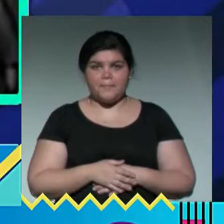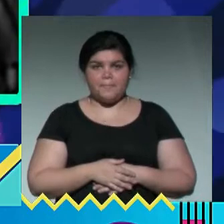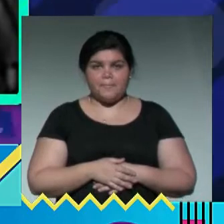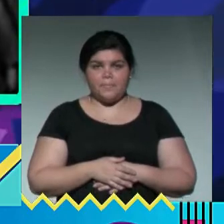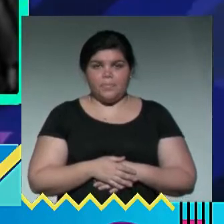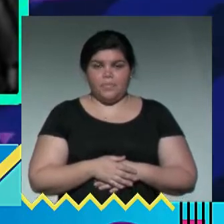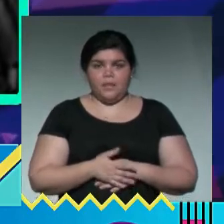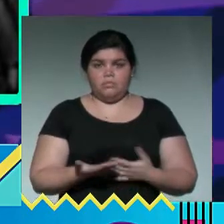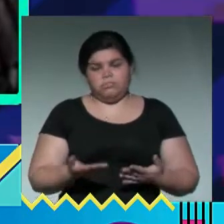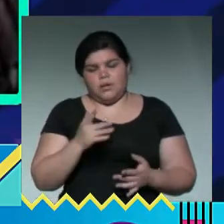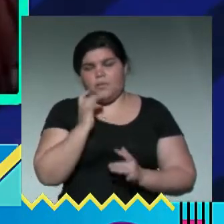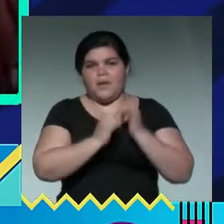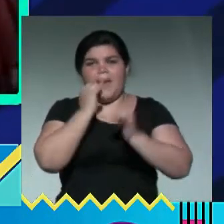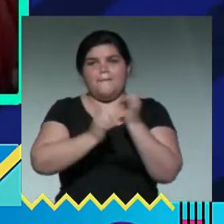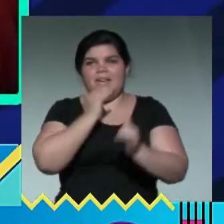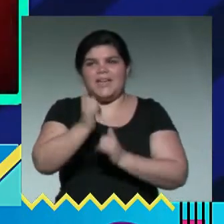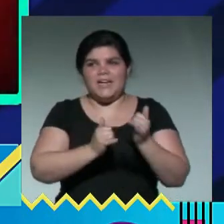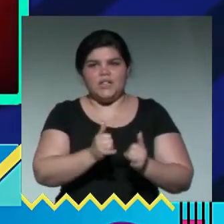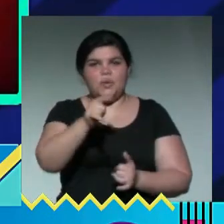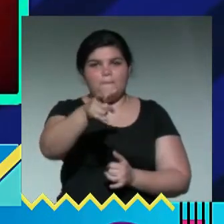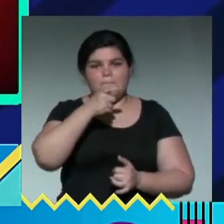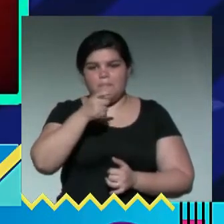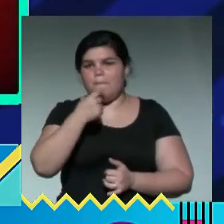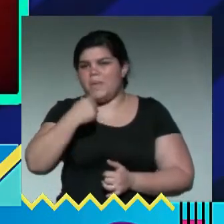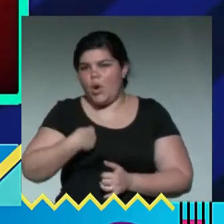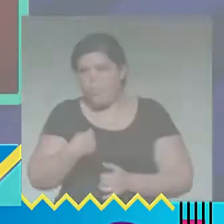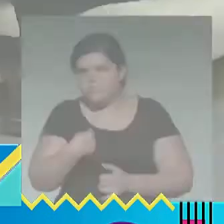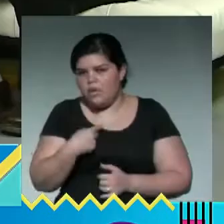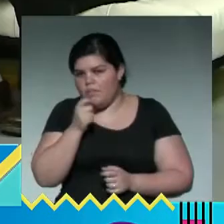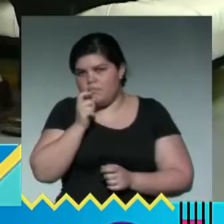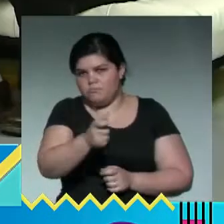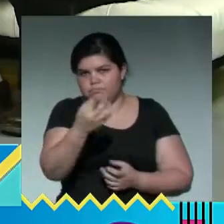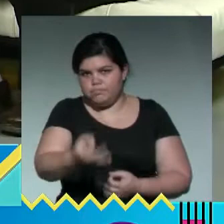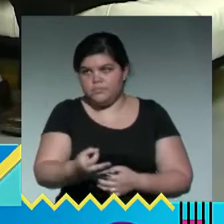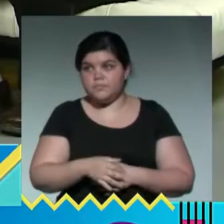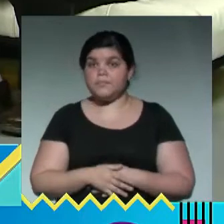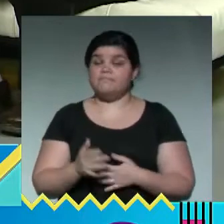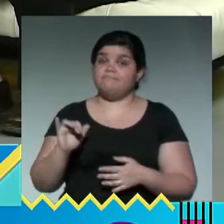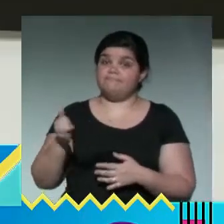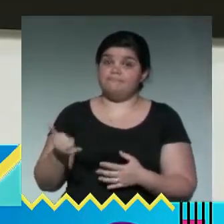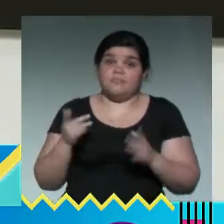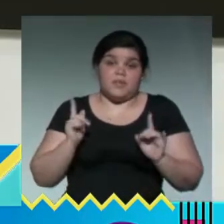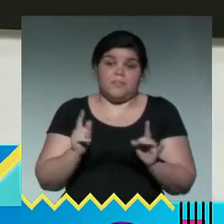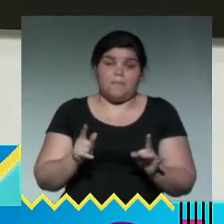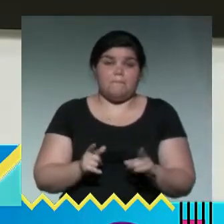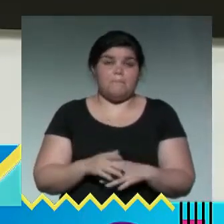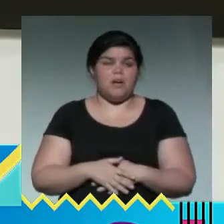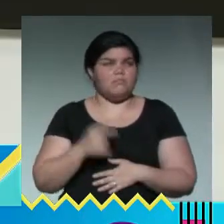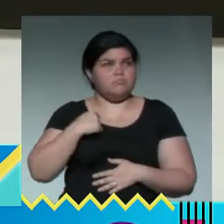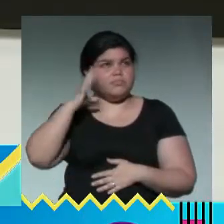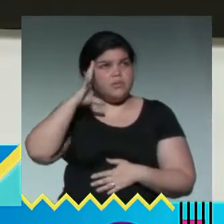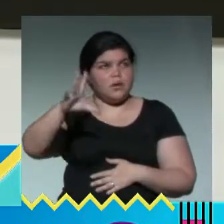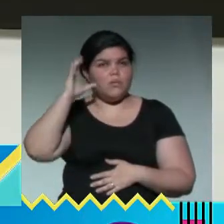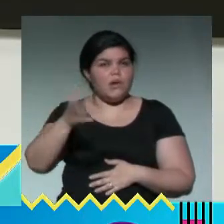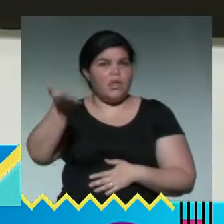Digamos, esa sería la explicación, creo, a la pregunta que vos habías planteado. Sí, es para tratar de entender, ¿no?, esas imágenes que uno tiene también de